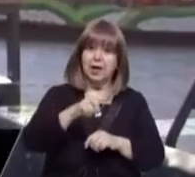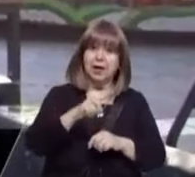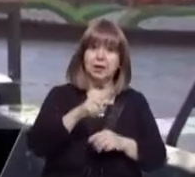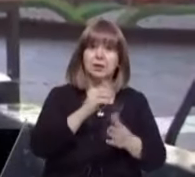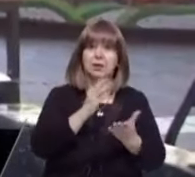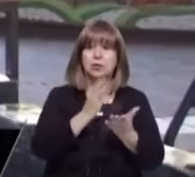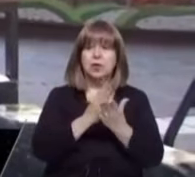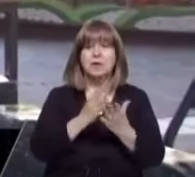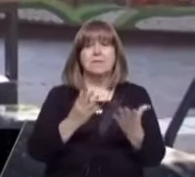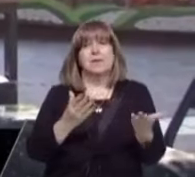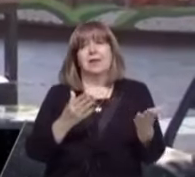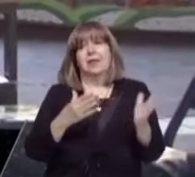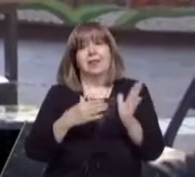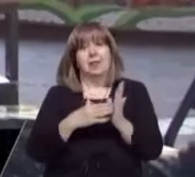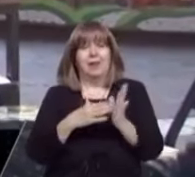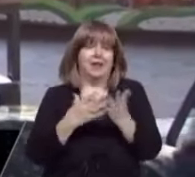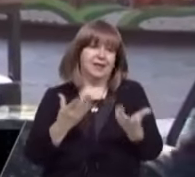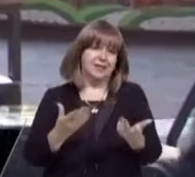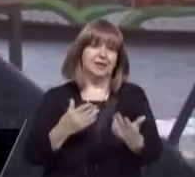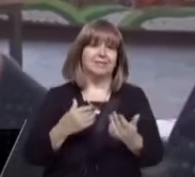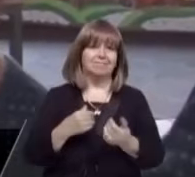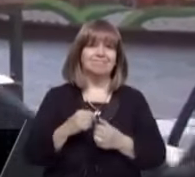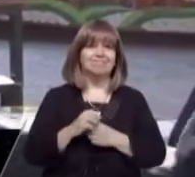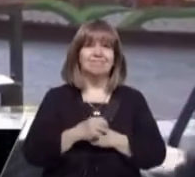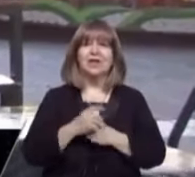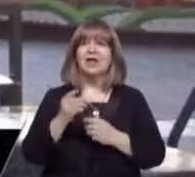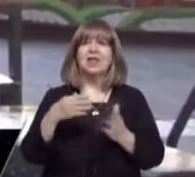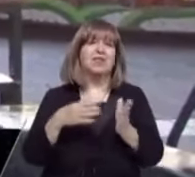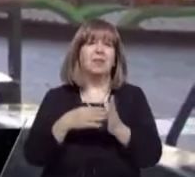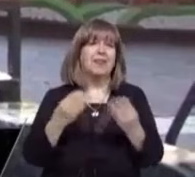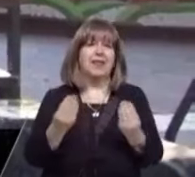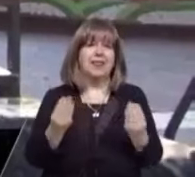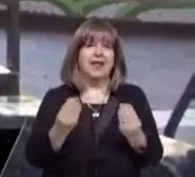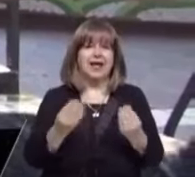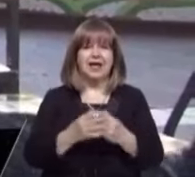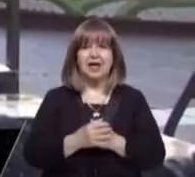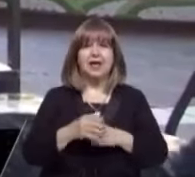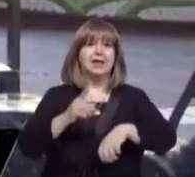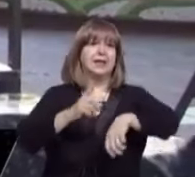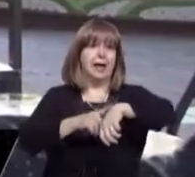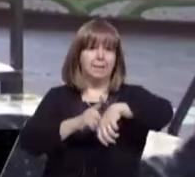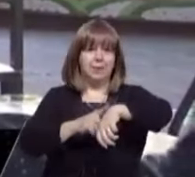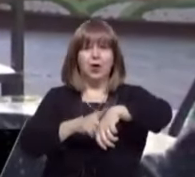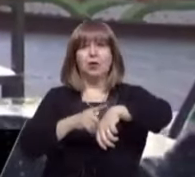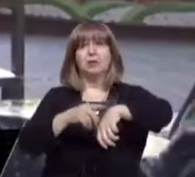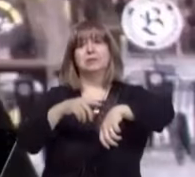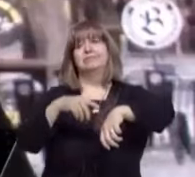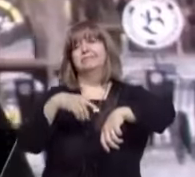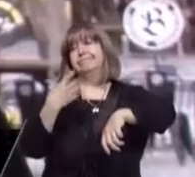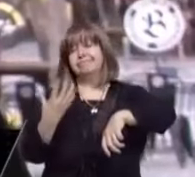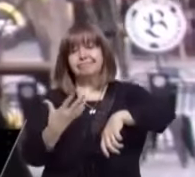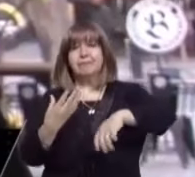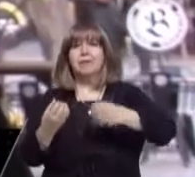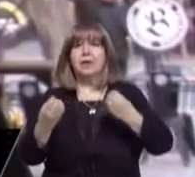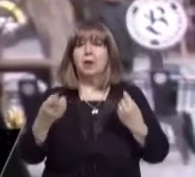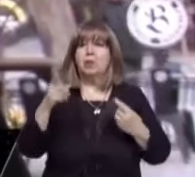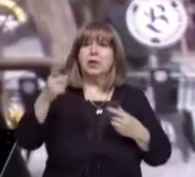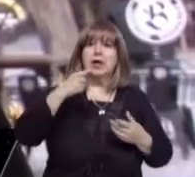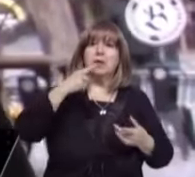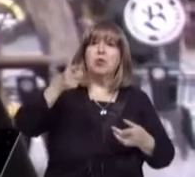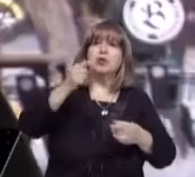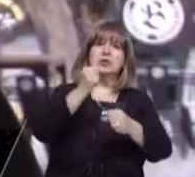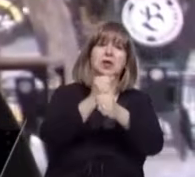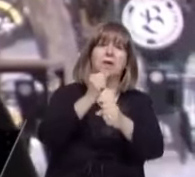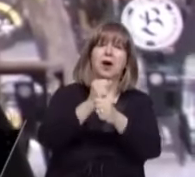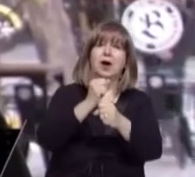Depende de cómo se desarrollan las cosas. ¿De qué depende? Del tiempo, más que nada. ¿Por qué tomaste la decisión de